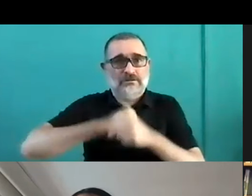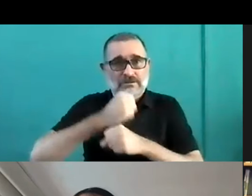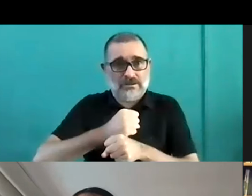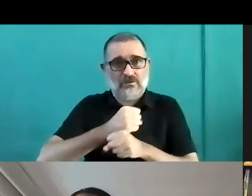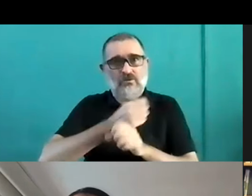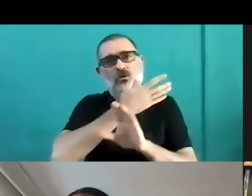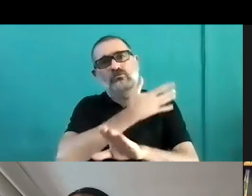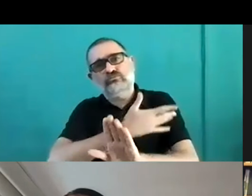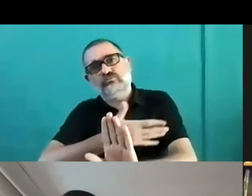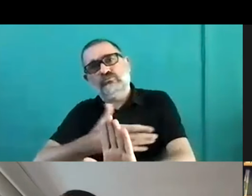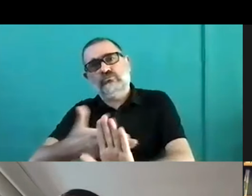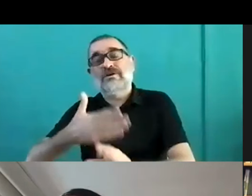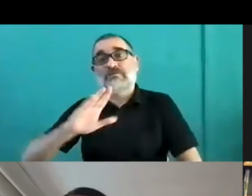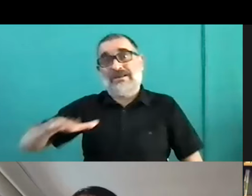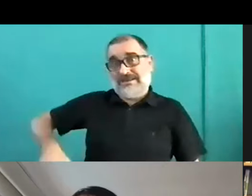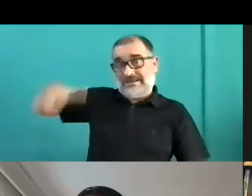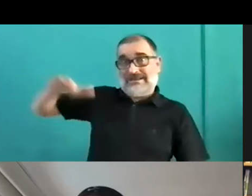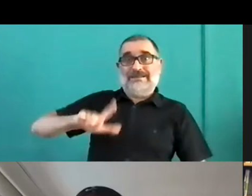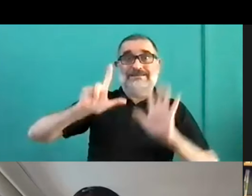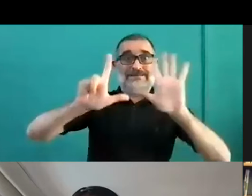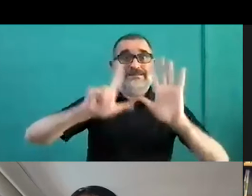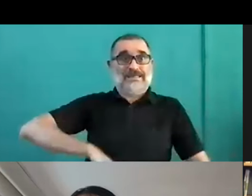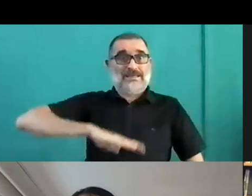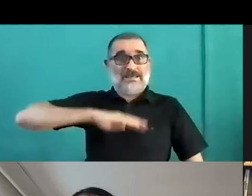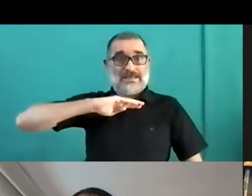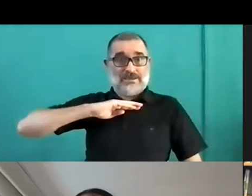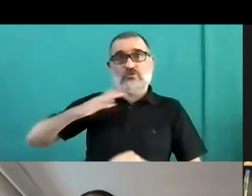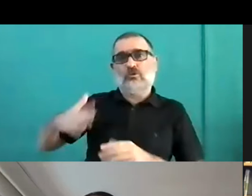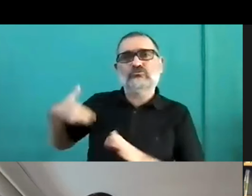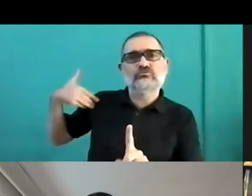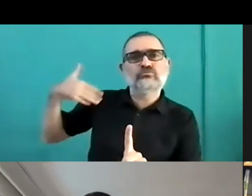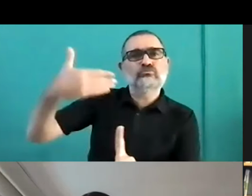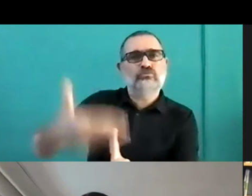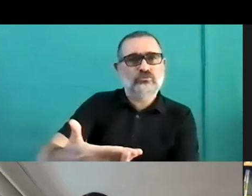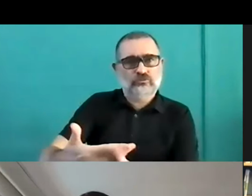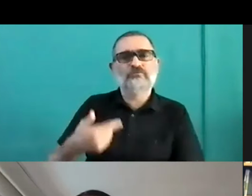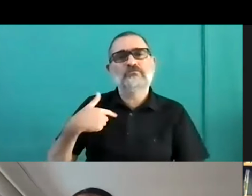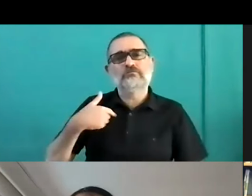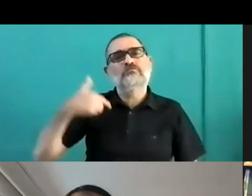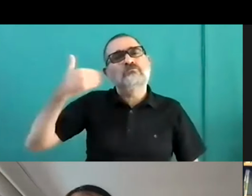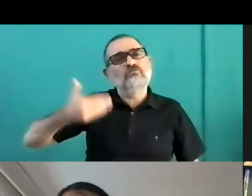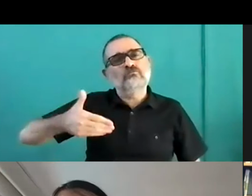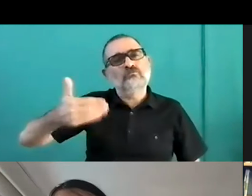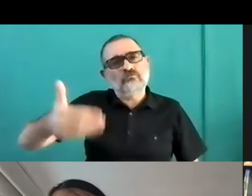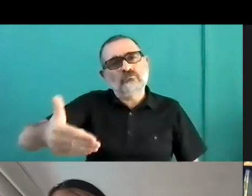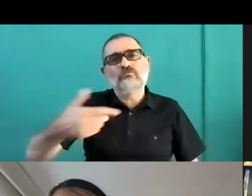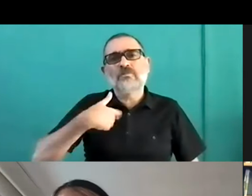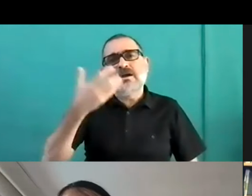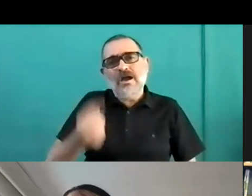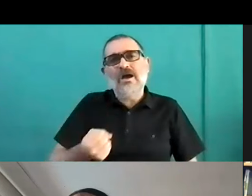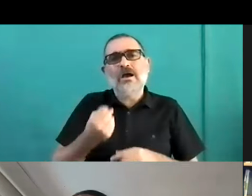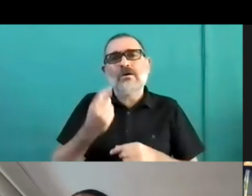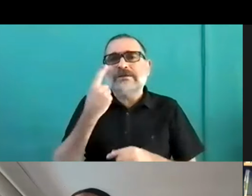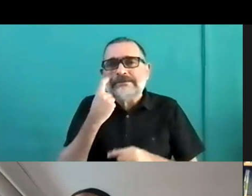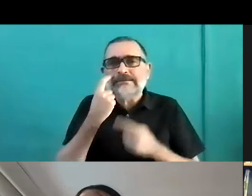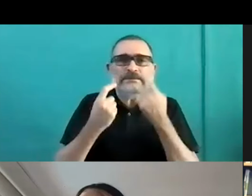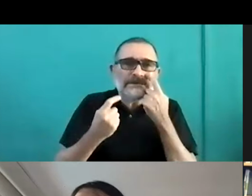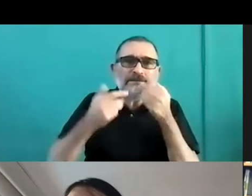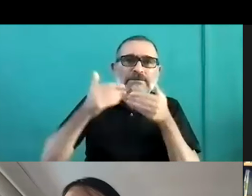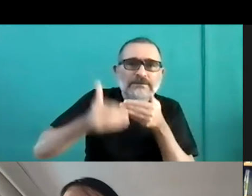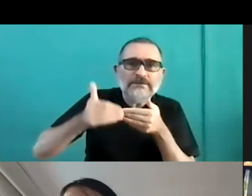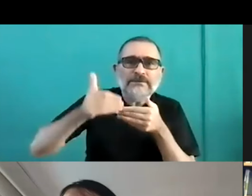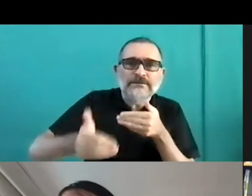para cuidarme de las crisis. Me pidieron que les cuente cómo ha sido para